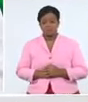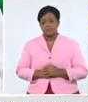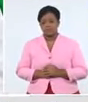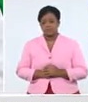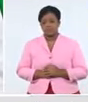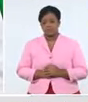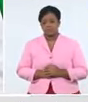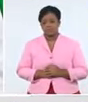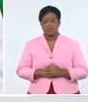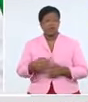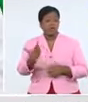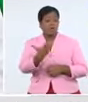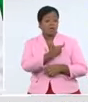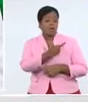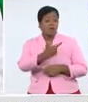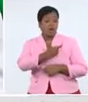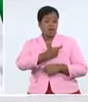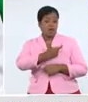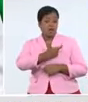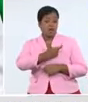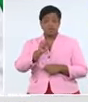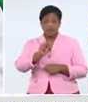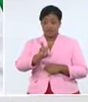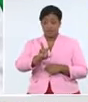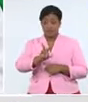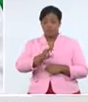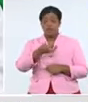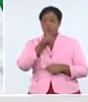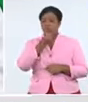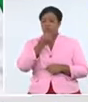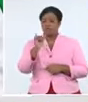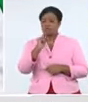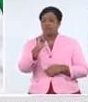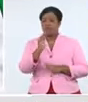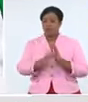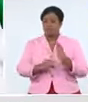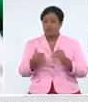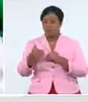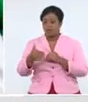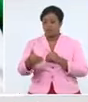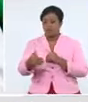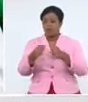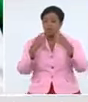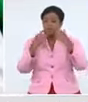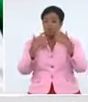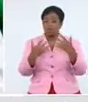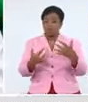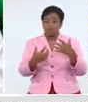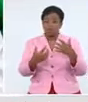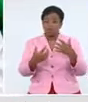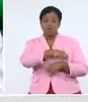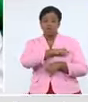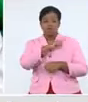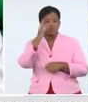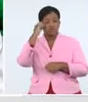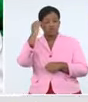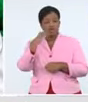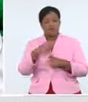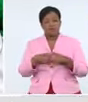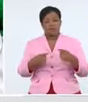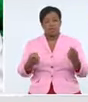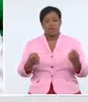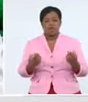Bien. Quería también, cómo no, porque es importante que la población lo conozca, porque ¿qué es lo que hace falta? Que no quede